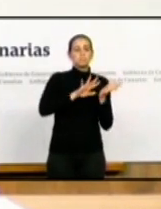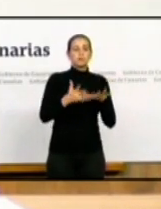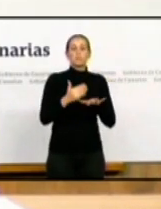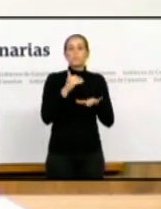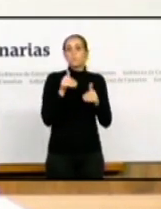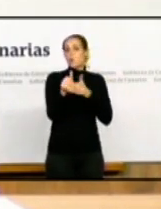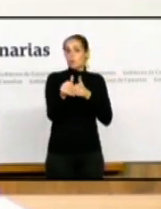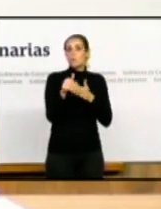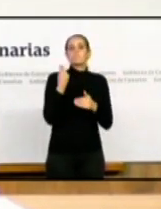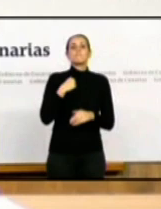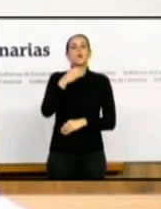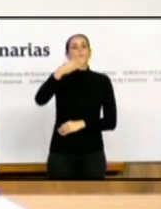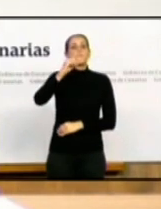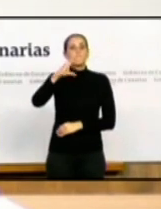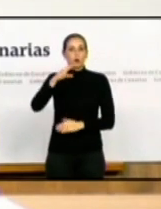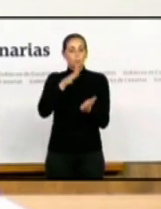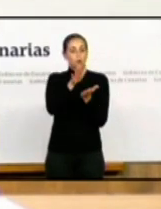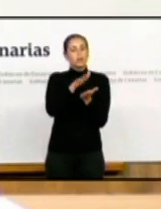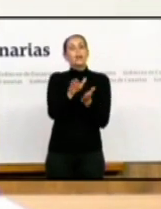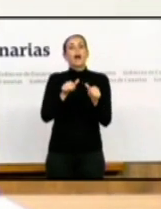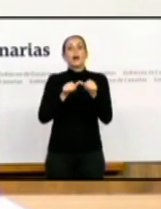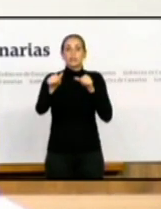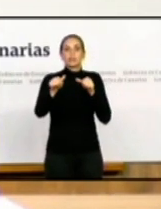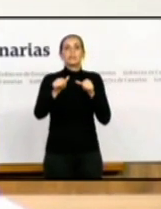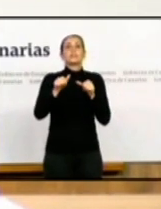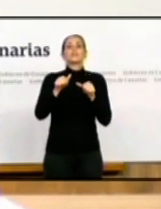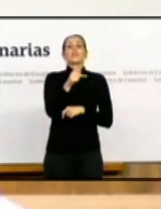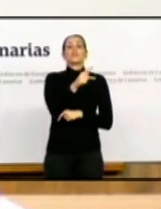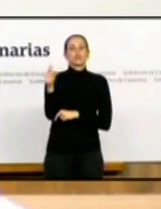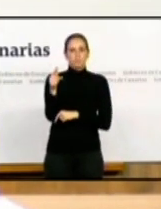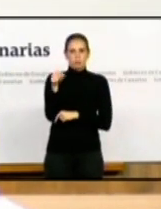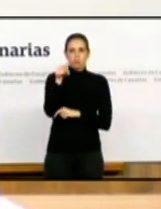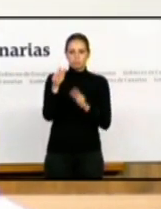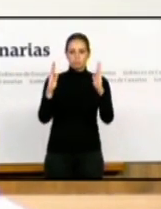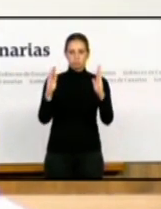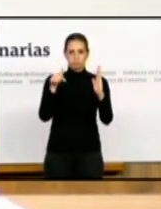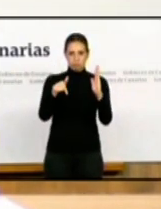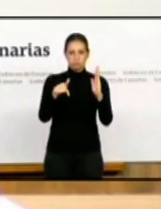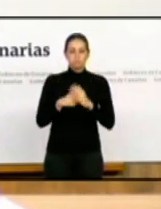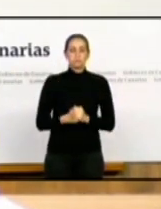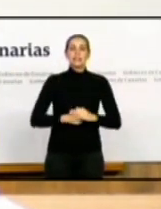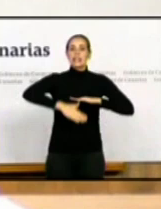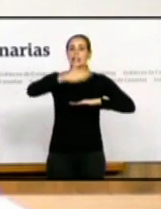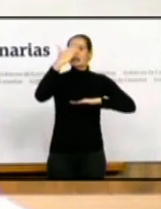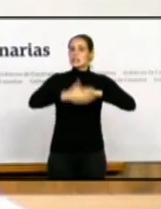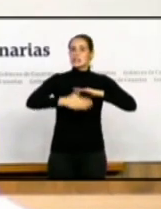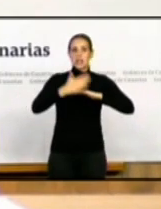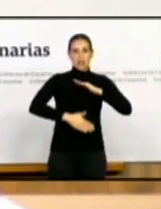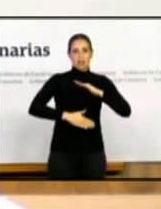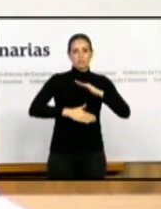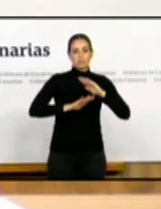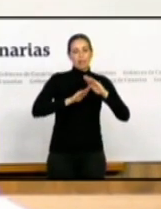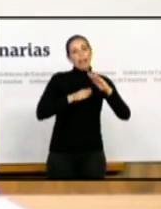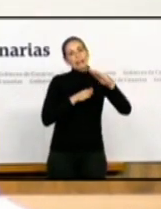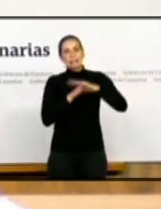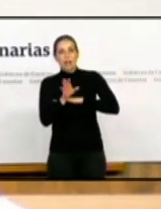Boletín Oficial de Canarias y su vigencia será por dos semanas. Se restringe la entrada y salida